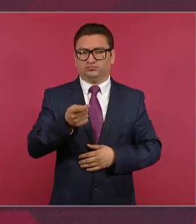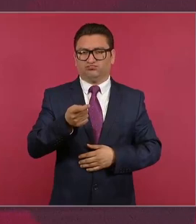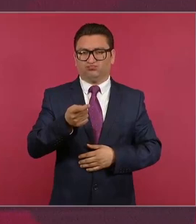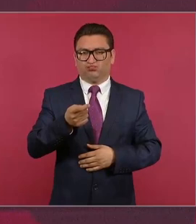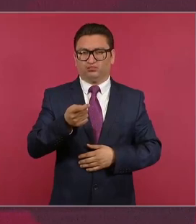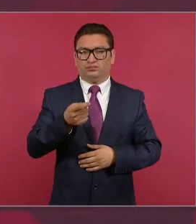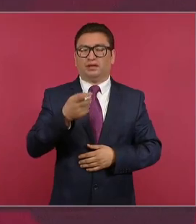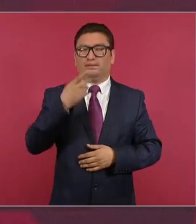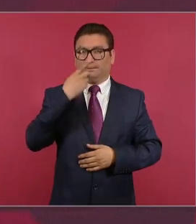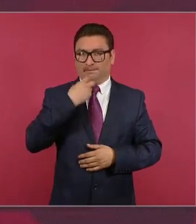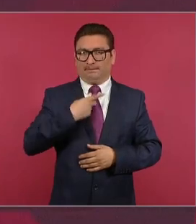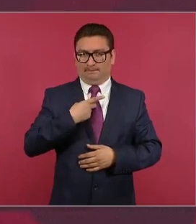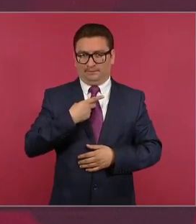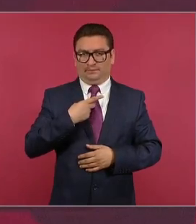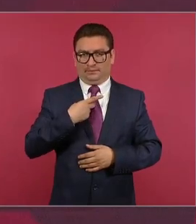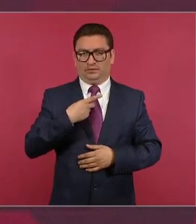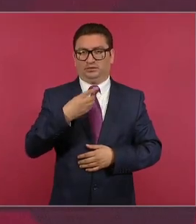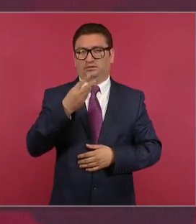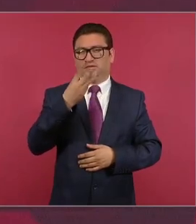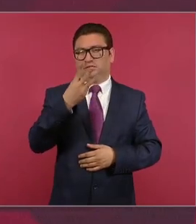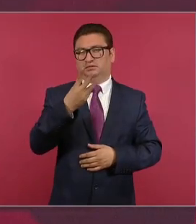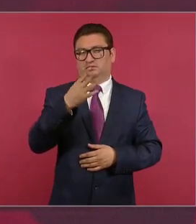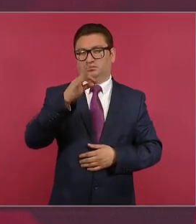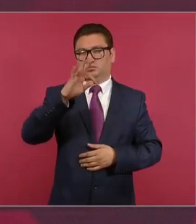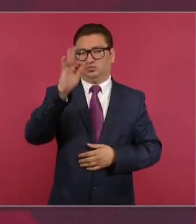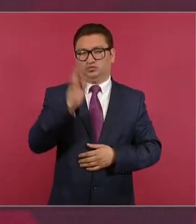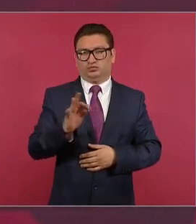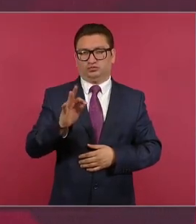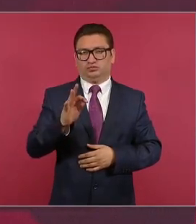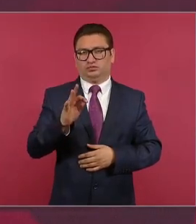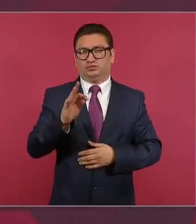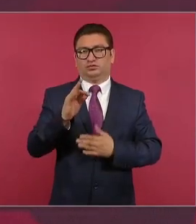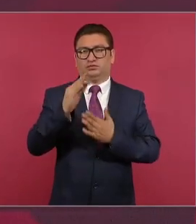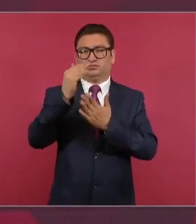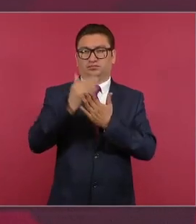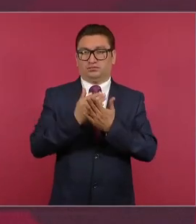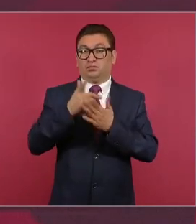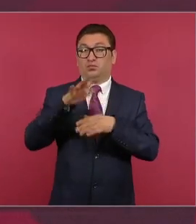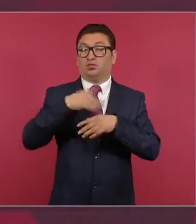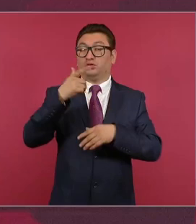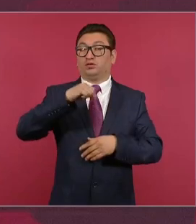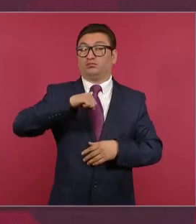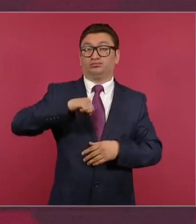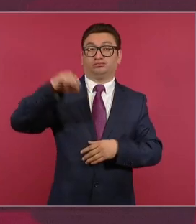me dicen, de 3%, es menos que la inflación.